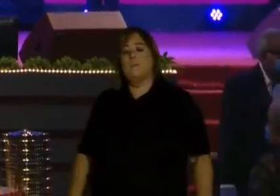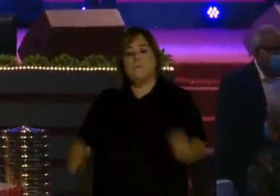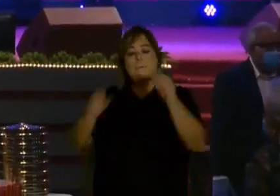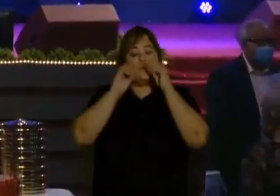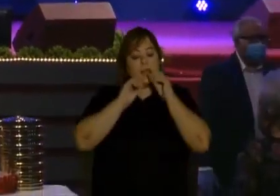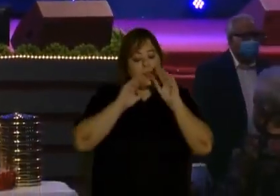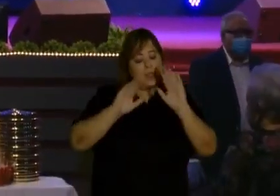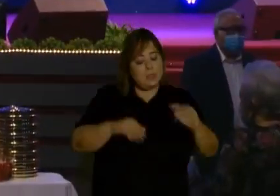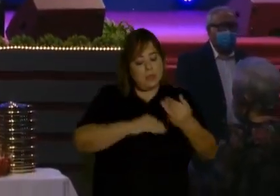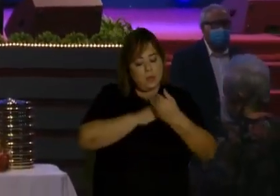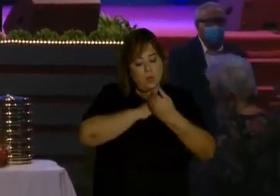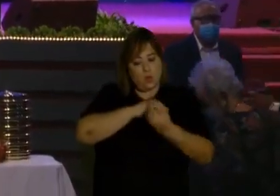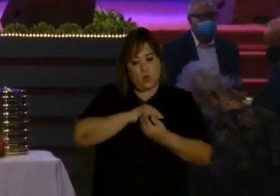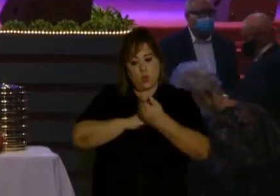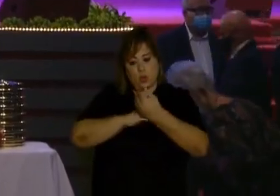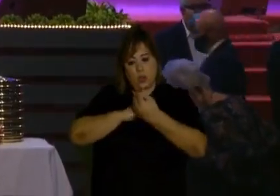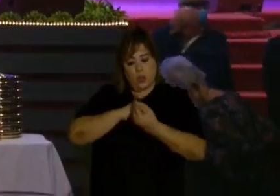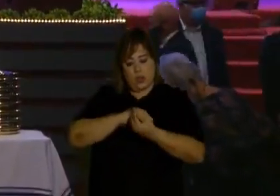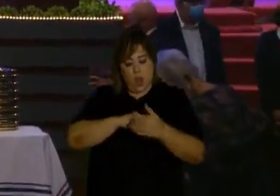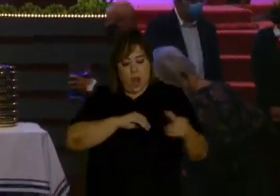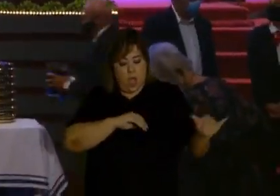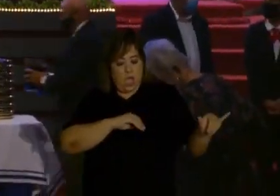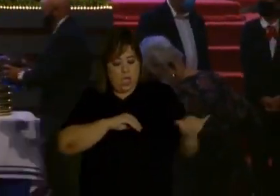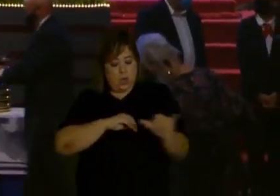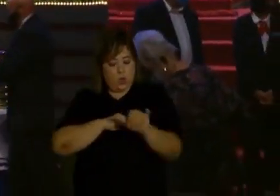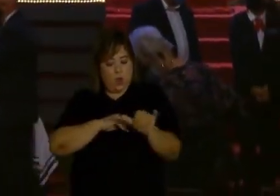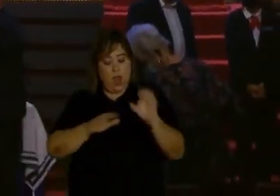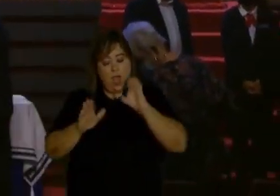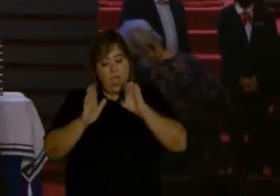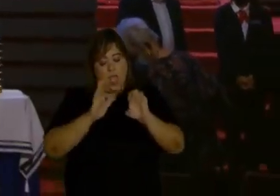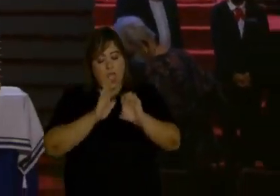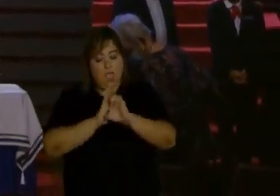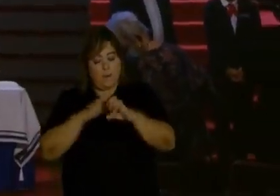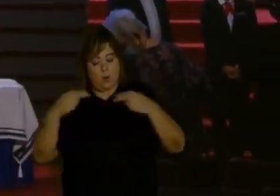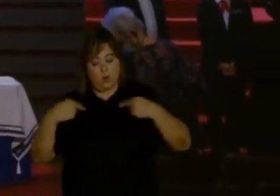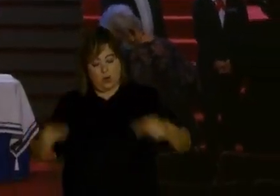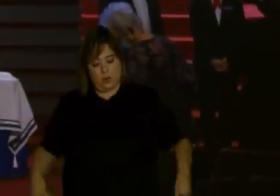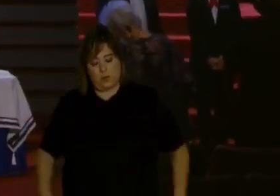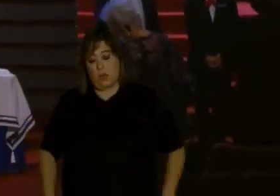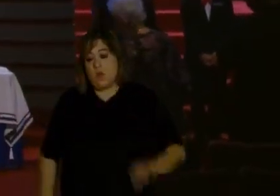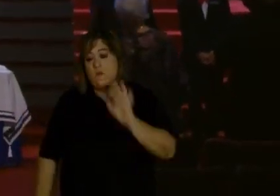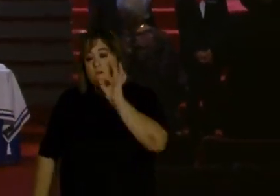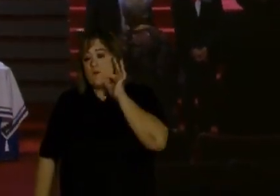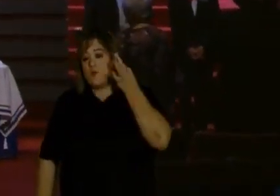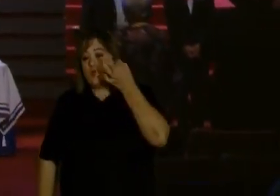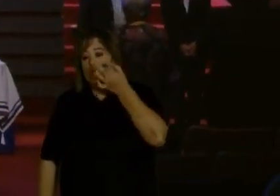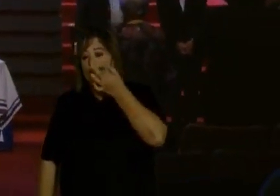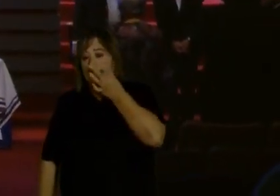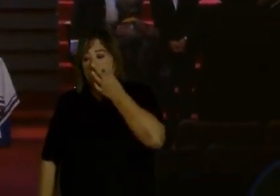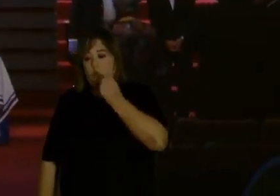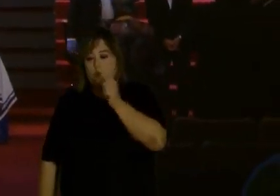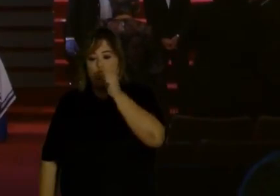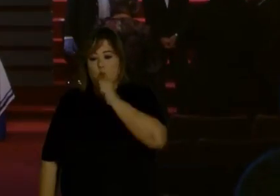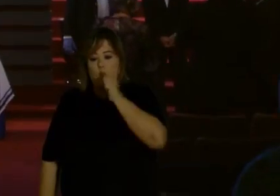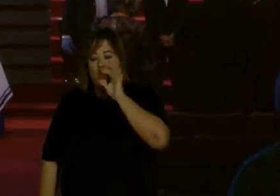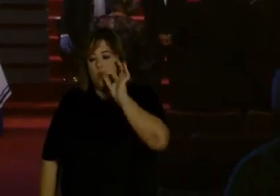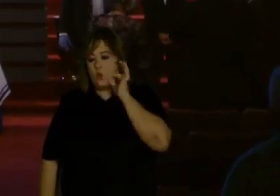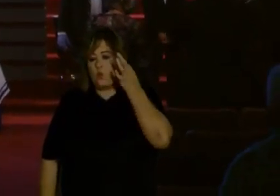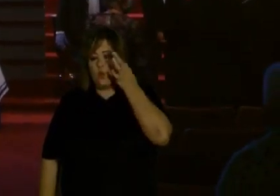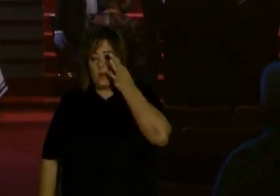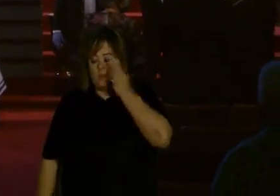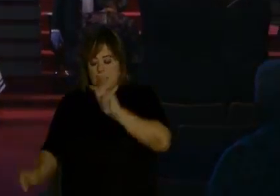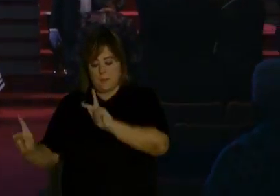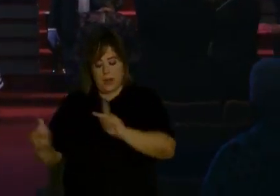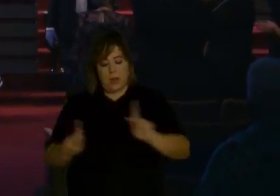bendecimos el pan tipo de tu cuerpo, el vino tipo de tu sangre, jugo de uva. Prepara nuestros corazones